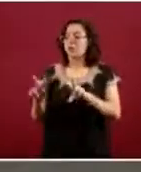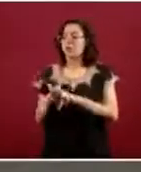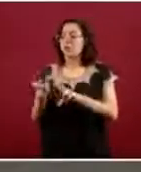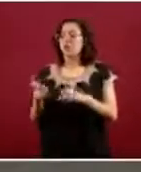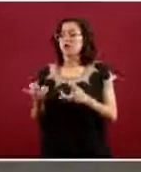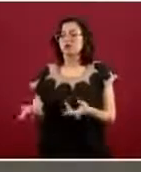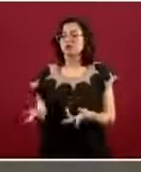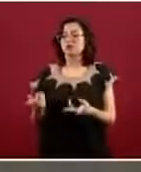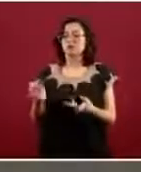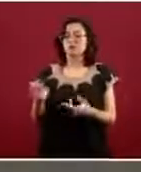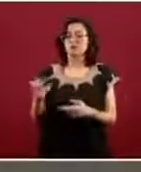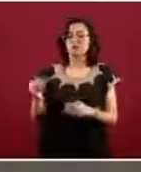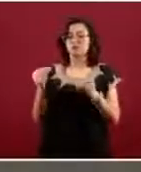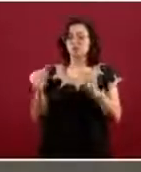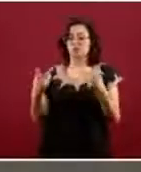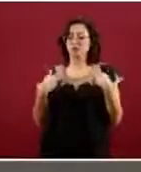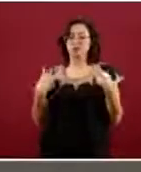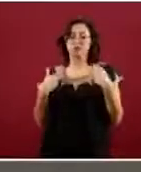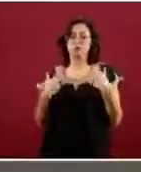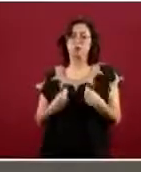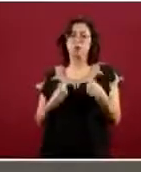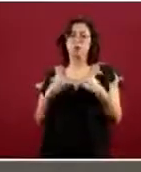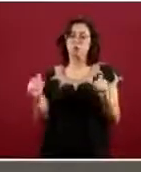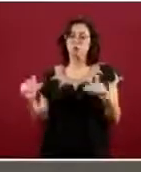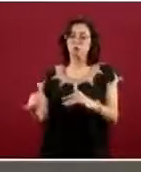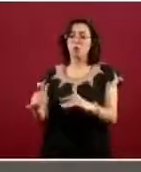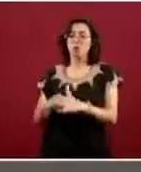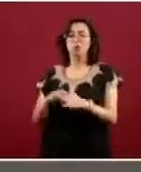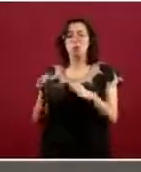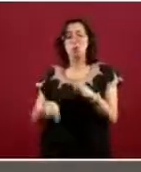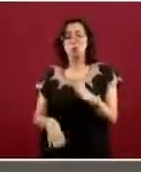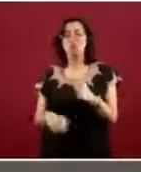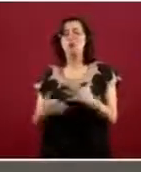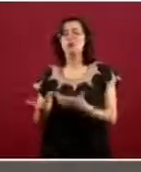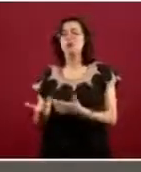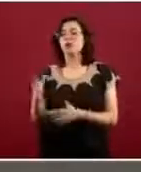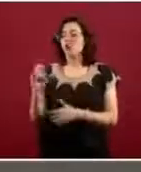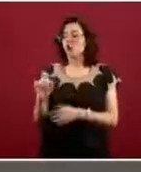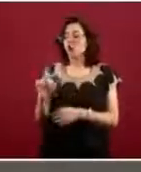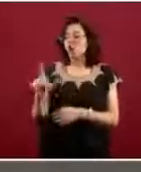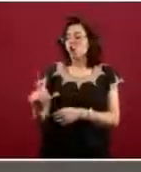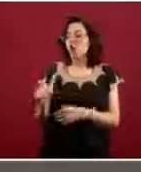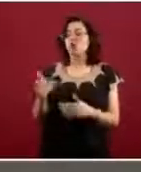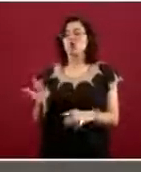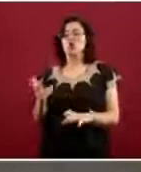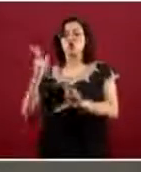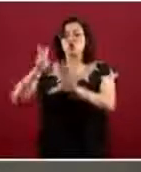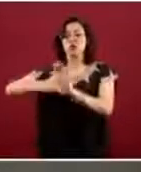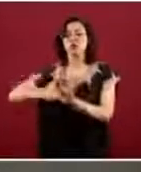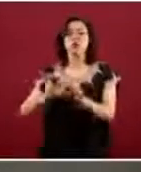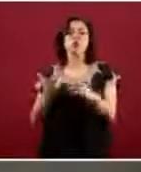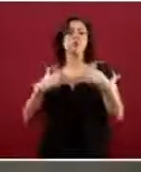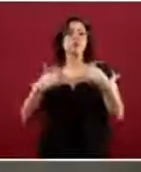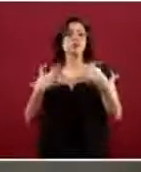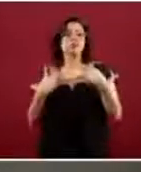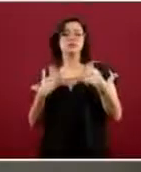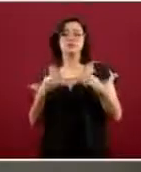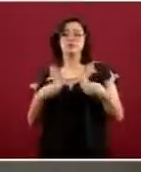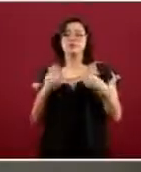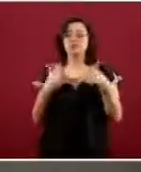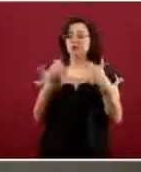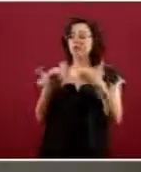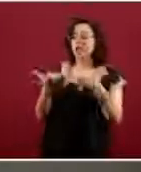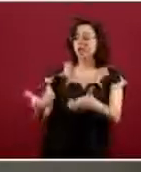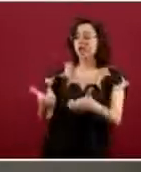en lugares de altísima concentración poblacional, como son barrios populares, albergues para personas en situación de